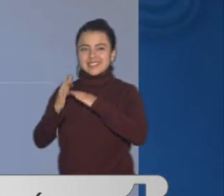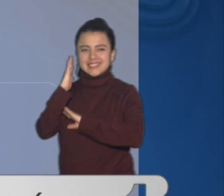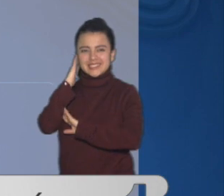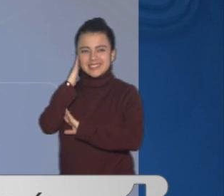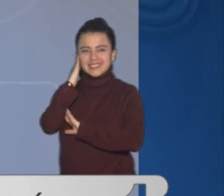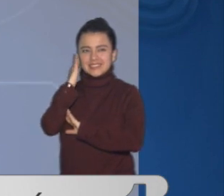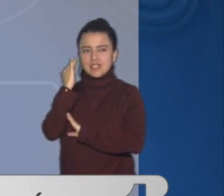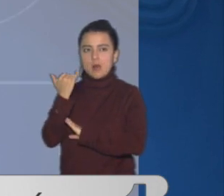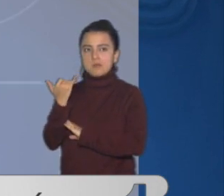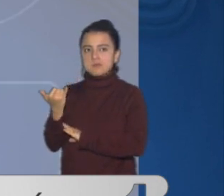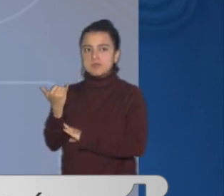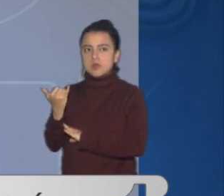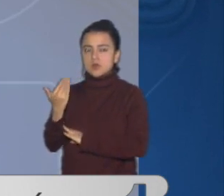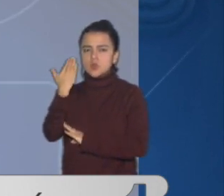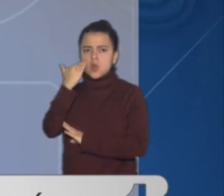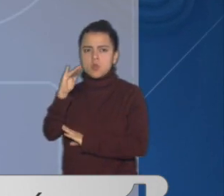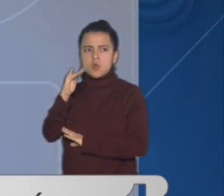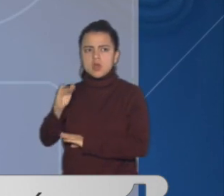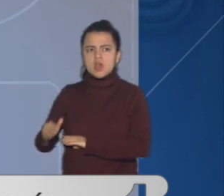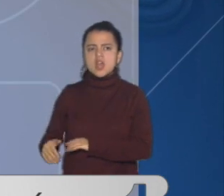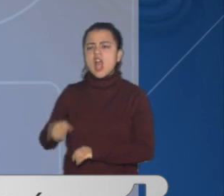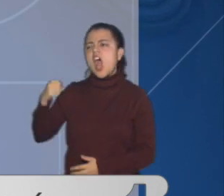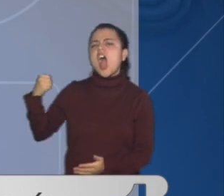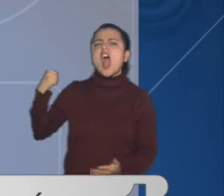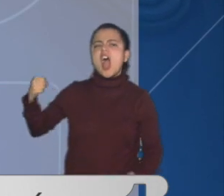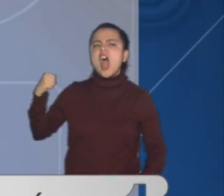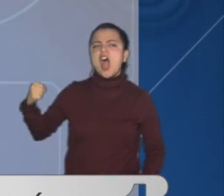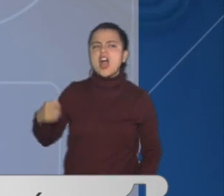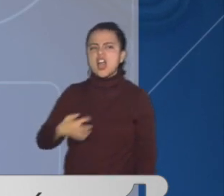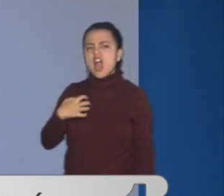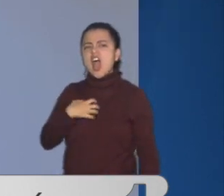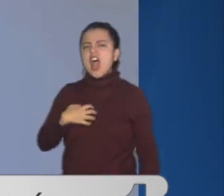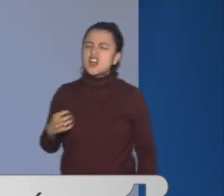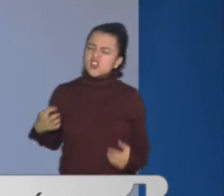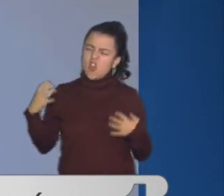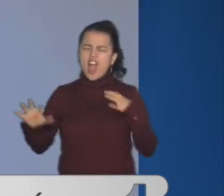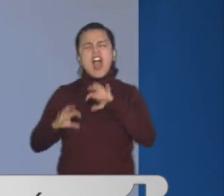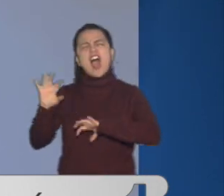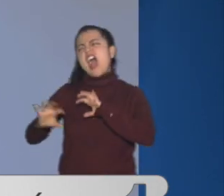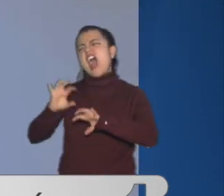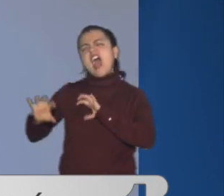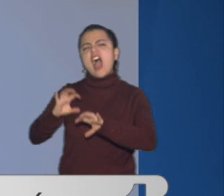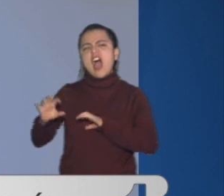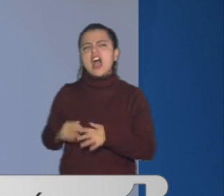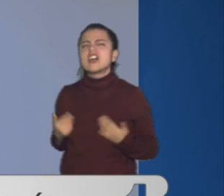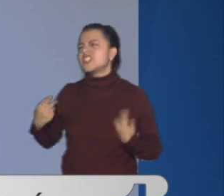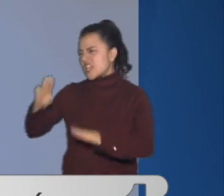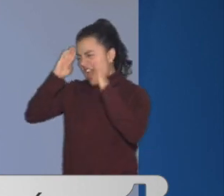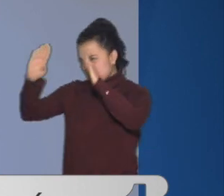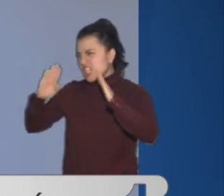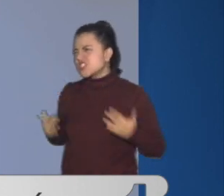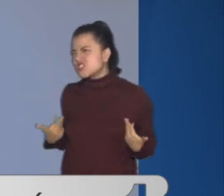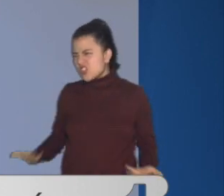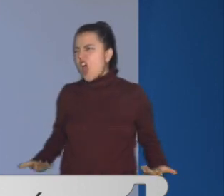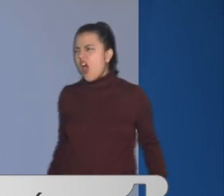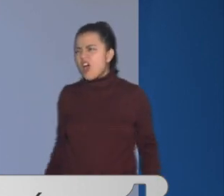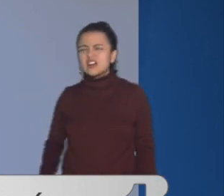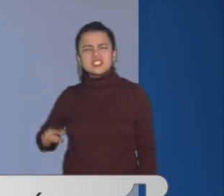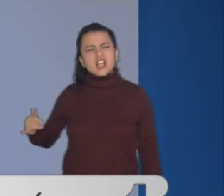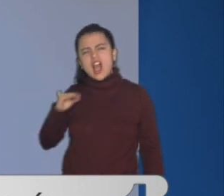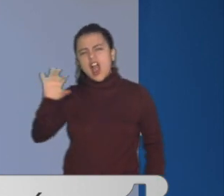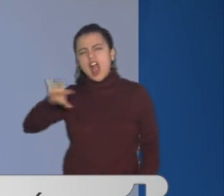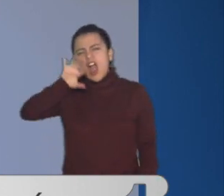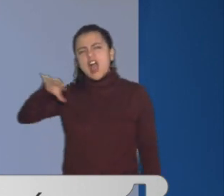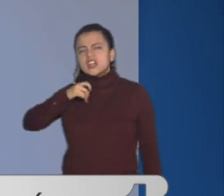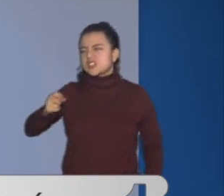telefonía celular, cuando una mujer, tras realizar un reclamo, se salió de sus casillas porque no recibió la atención esperada y